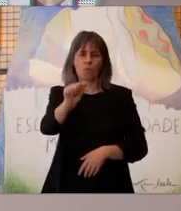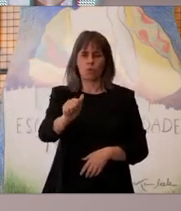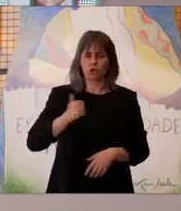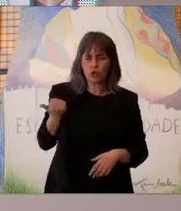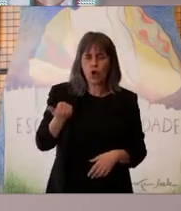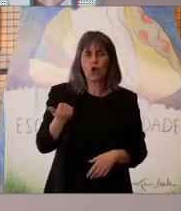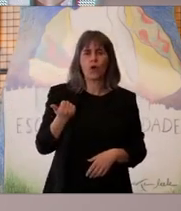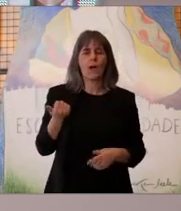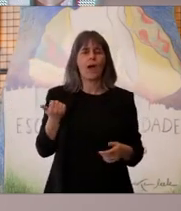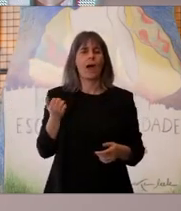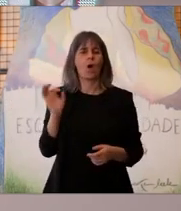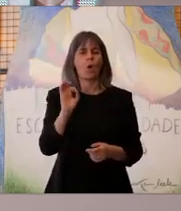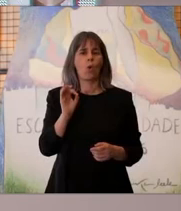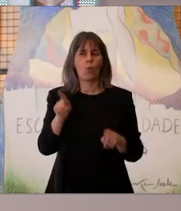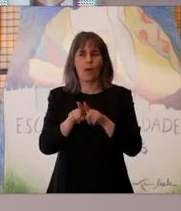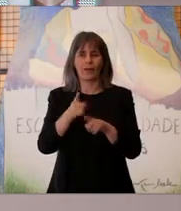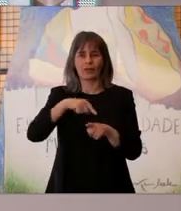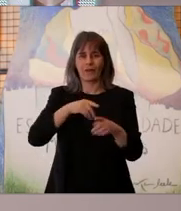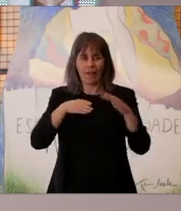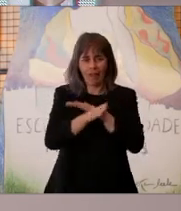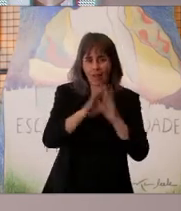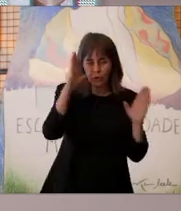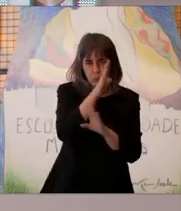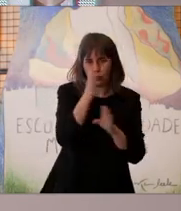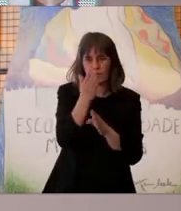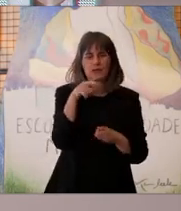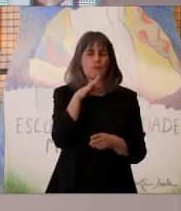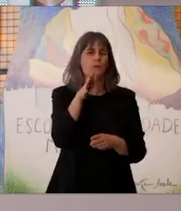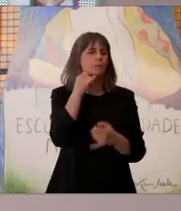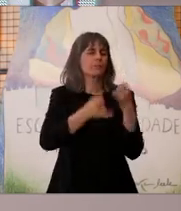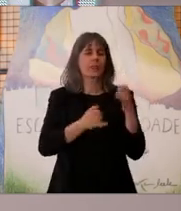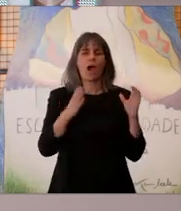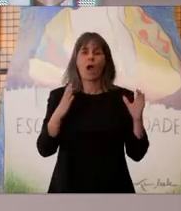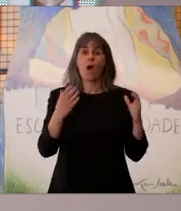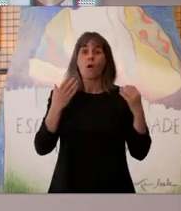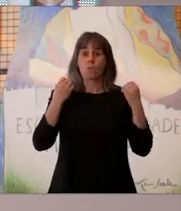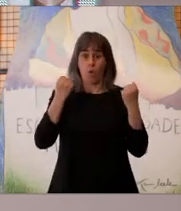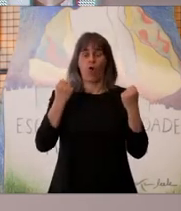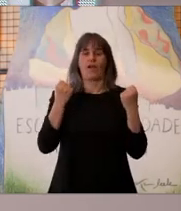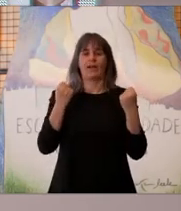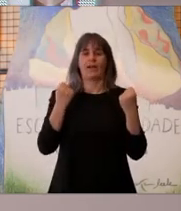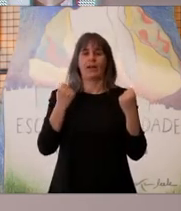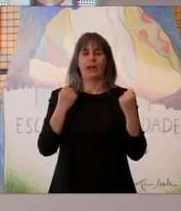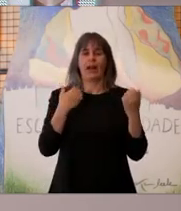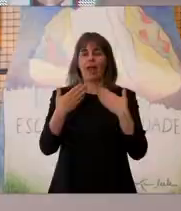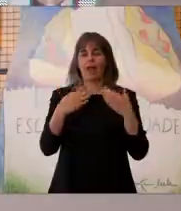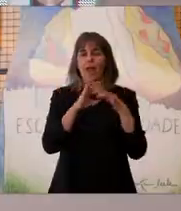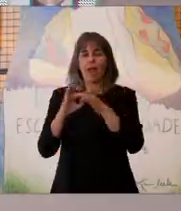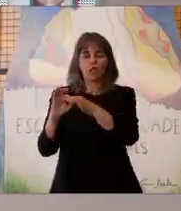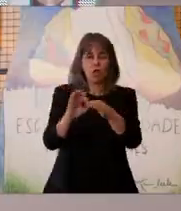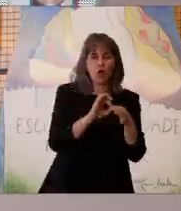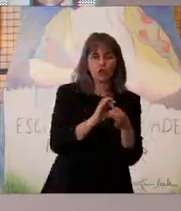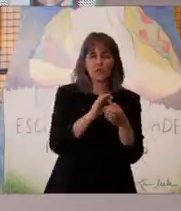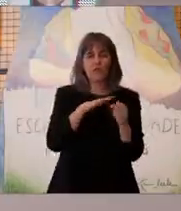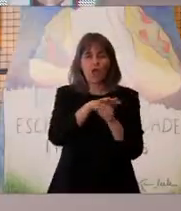porque el poder al final esa relación que mueven la influencia y